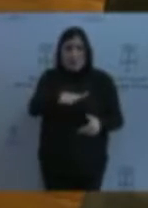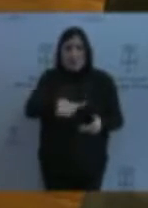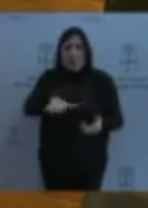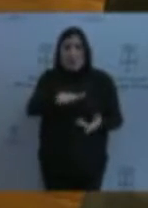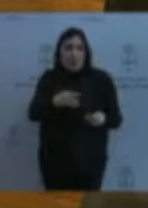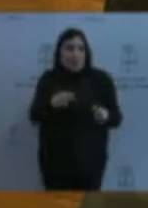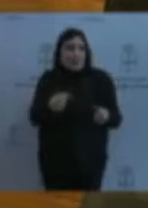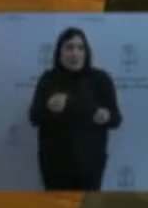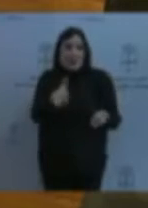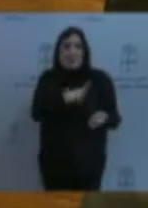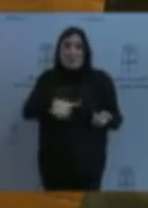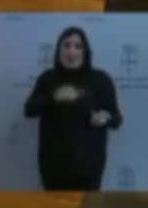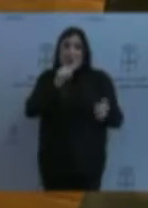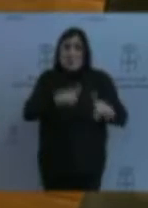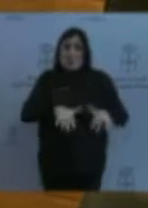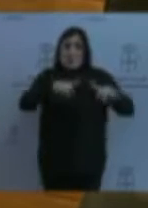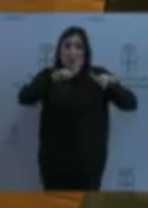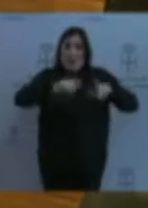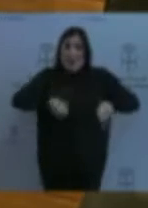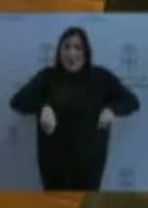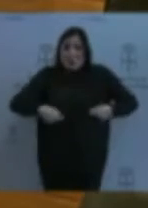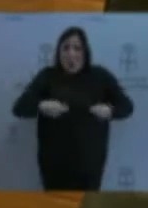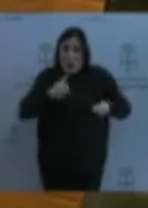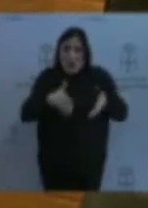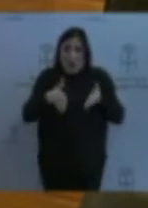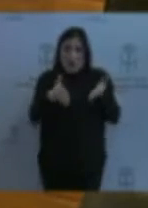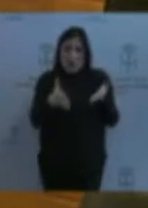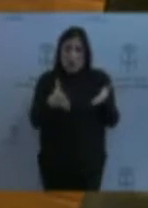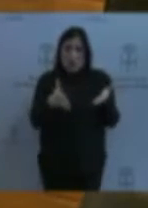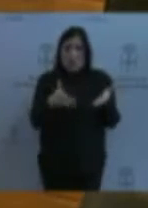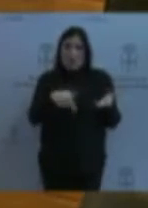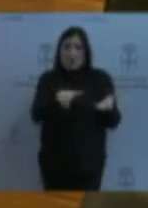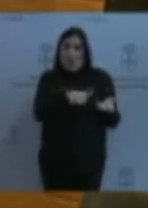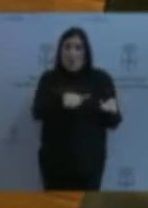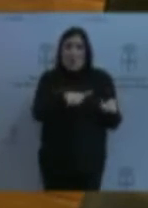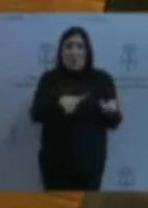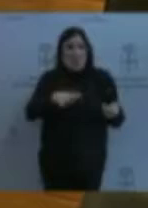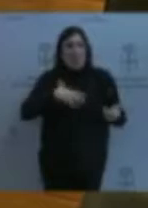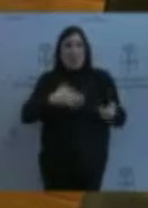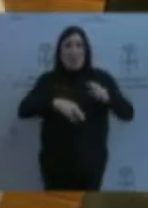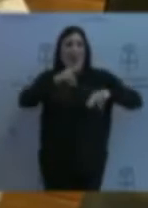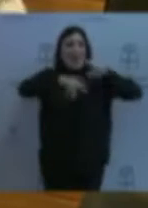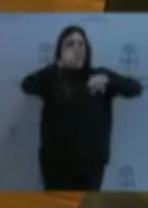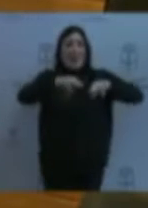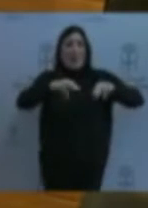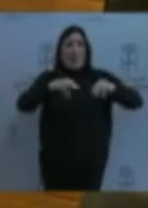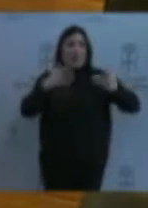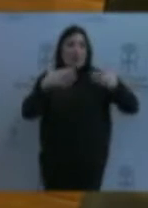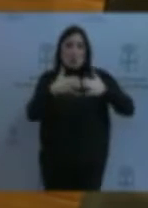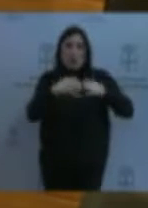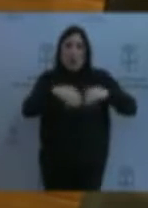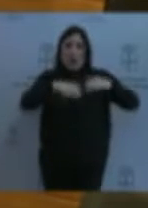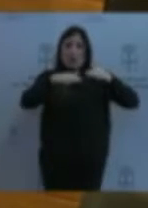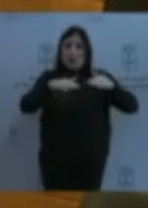los ríos. No se puede seguir calificando estos lugares como zonas urbanizables o industriales porque terminan suponiendo un peligro y un gasto tremendo para todos los